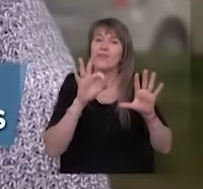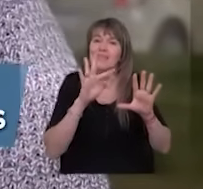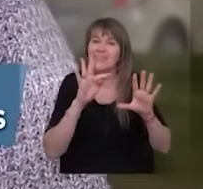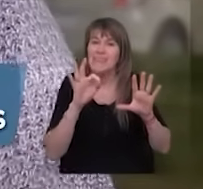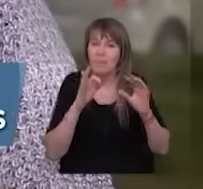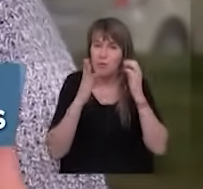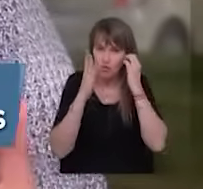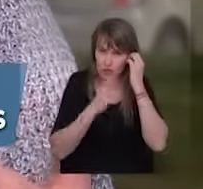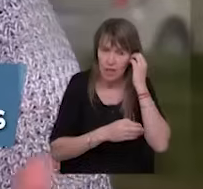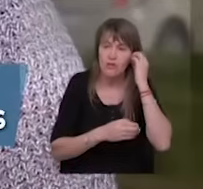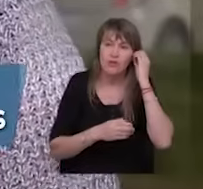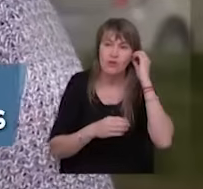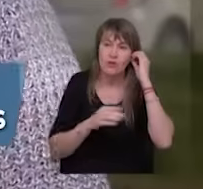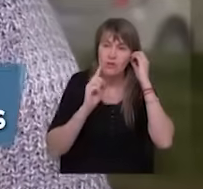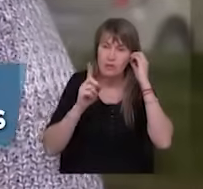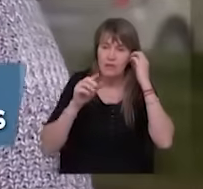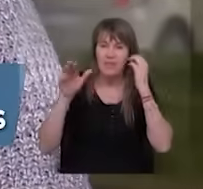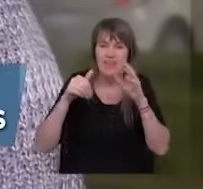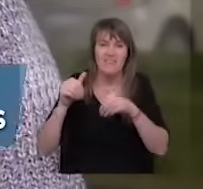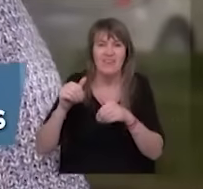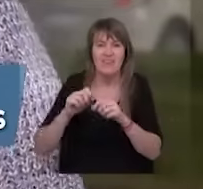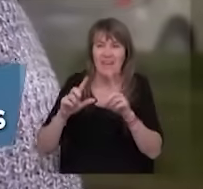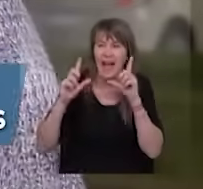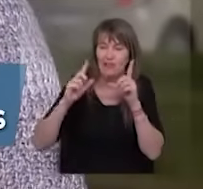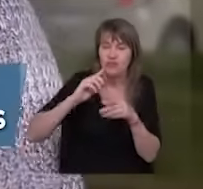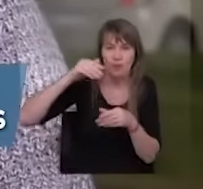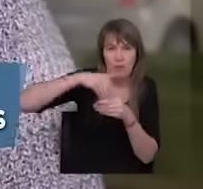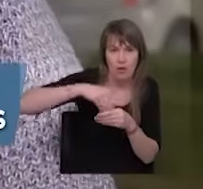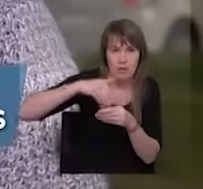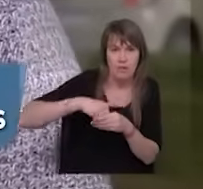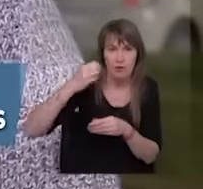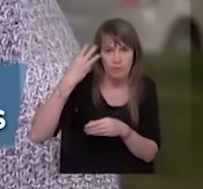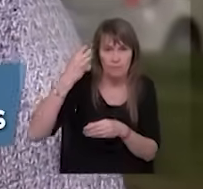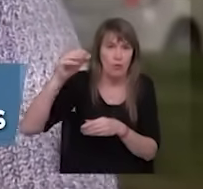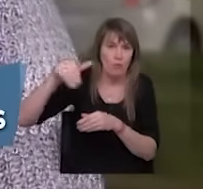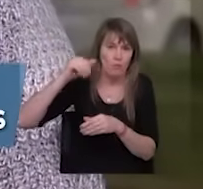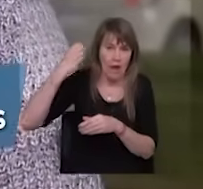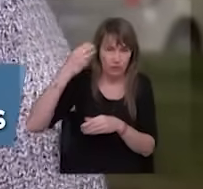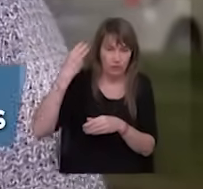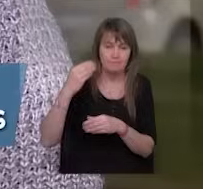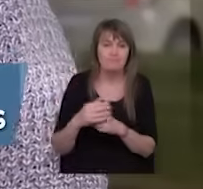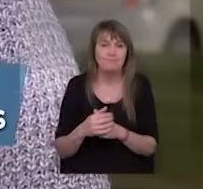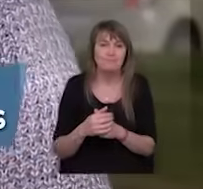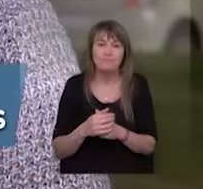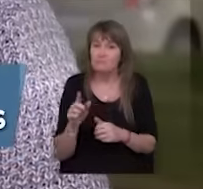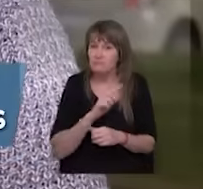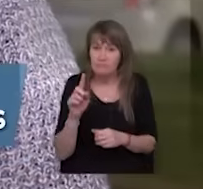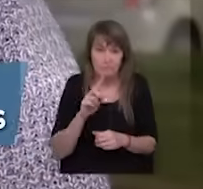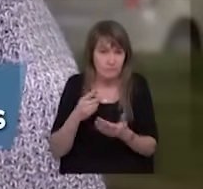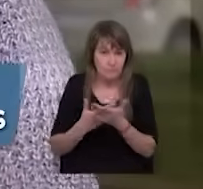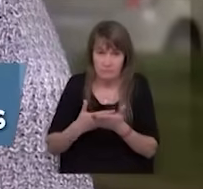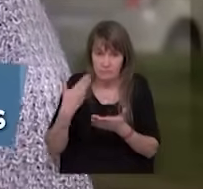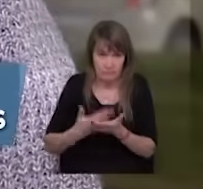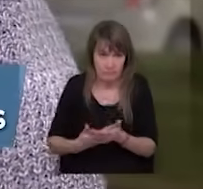de llamado a un acto electoral es decir a un acto político dec una convocatoria un acto Si eso no cumple con las condiciones correspondientes